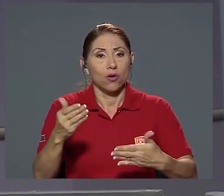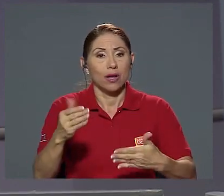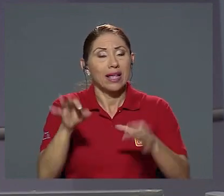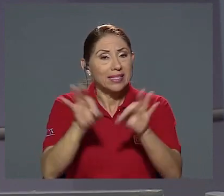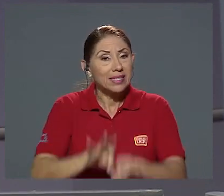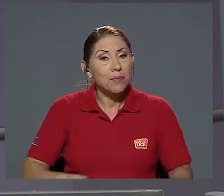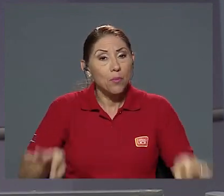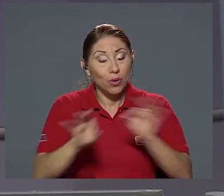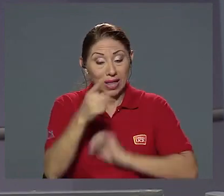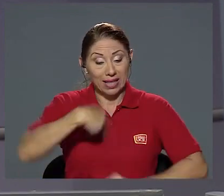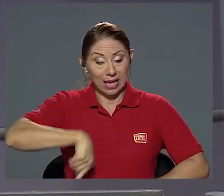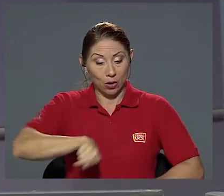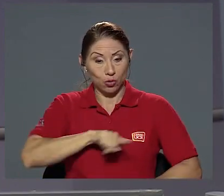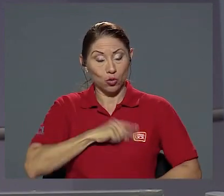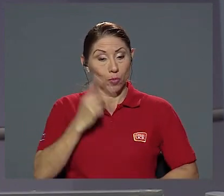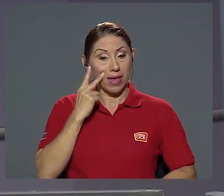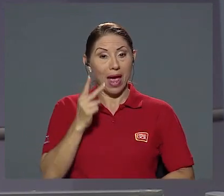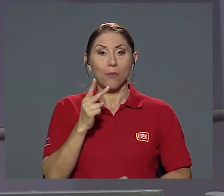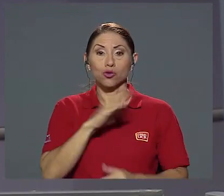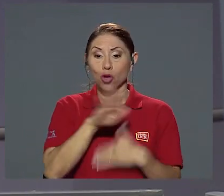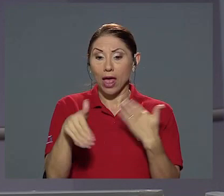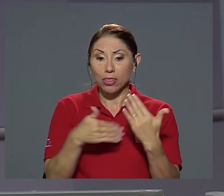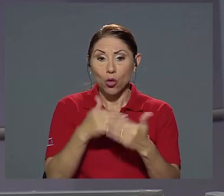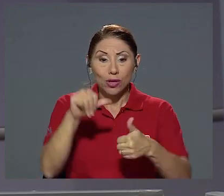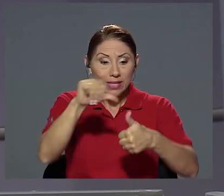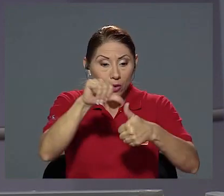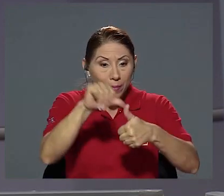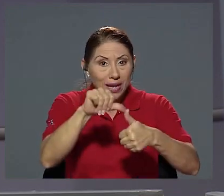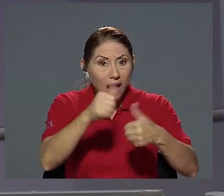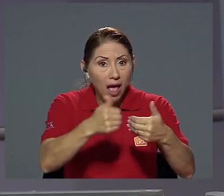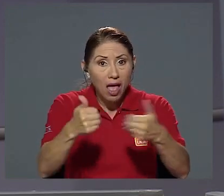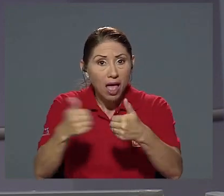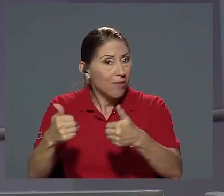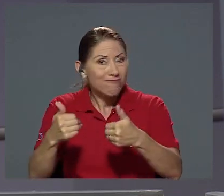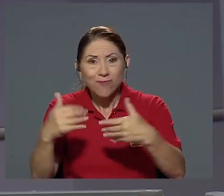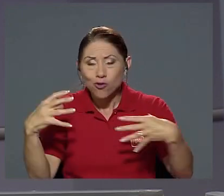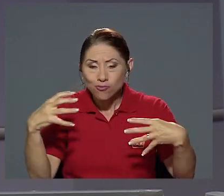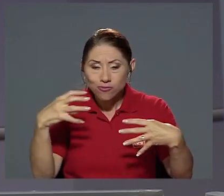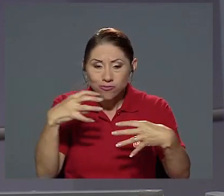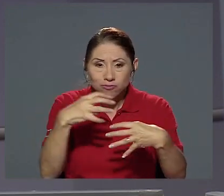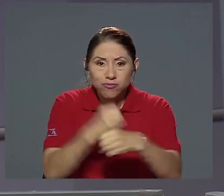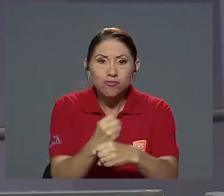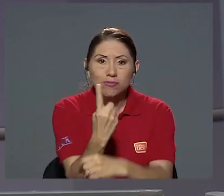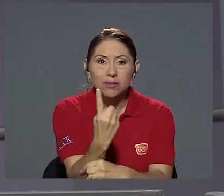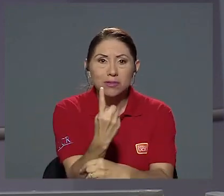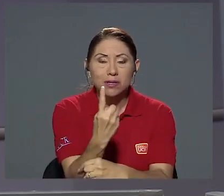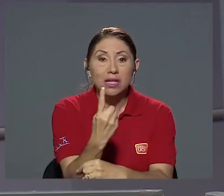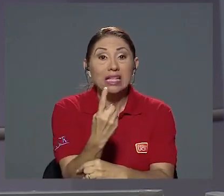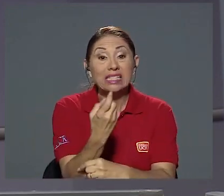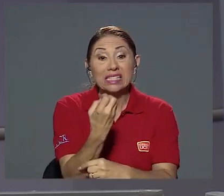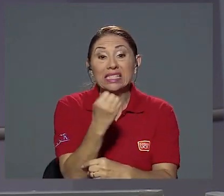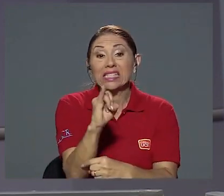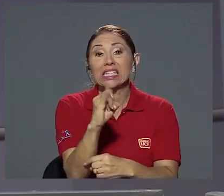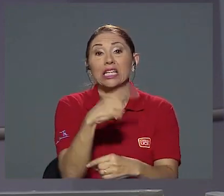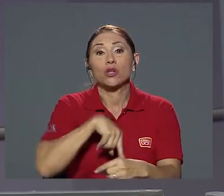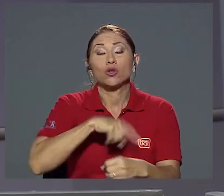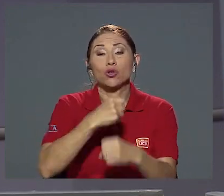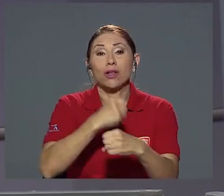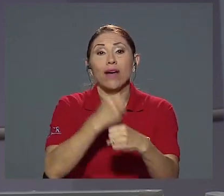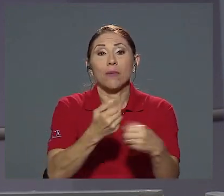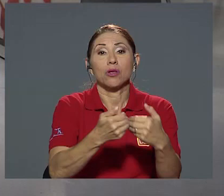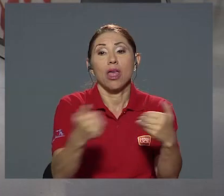que ustedes dicen, que nos veamos como región y busquemos soluciones integrales, porque trabajando independientemente, pues ya se ha demostrado que no